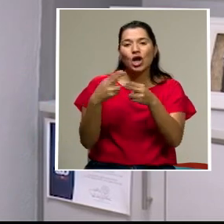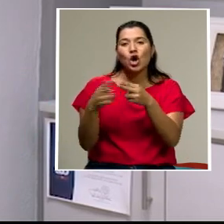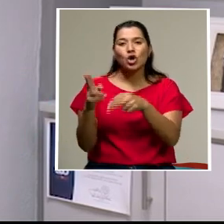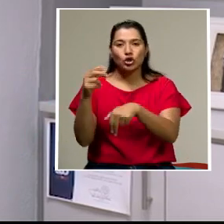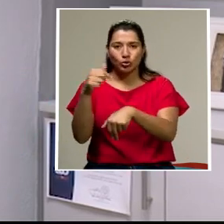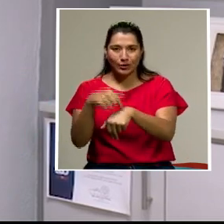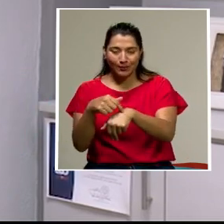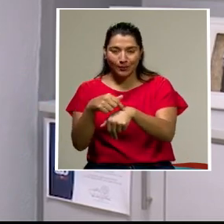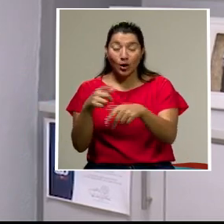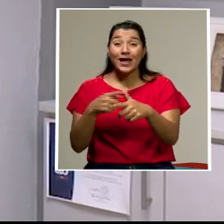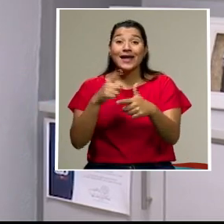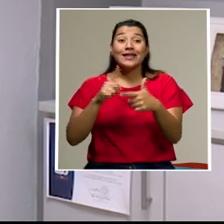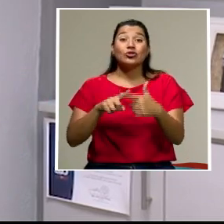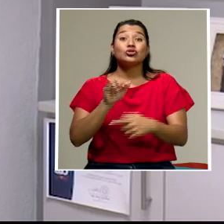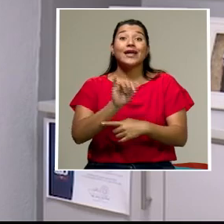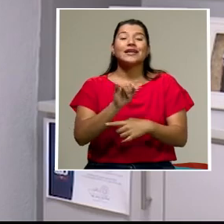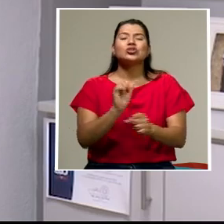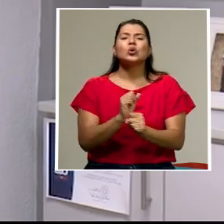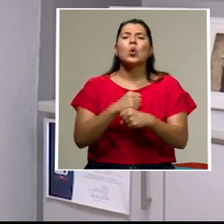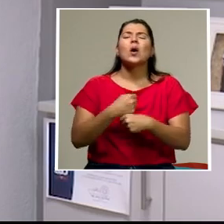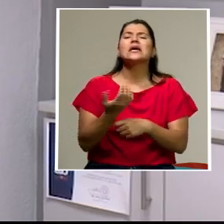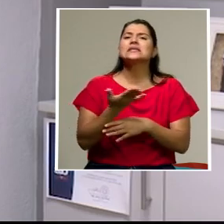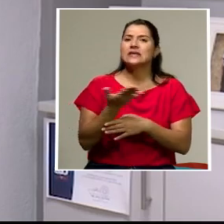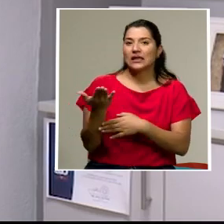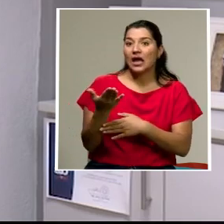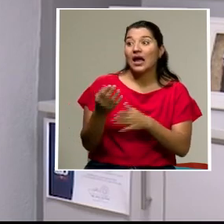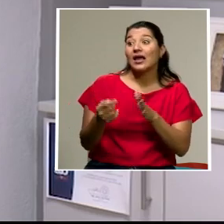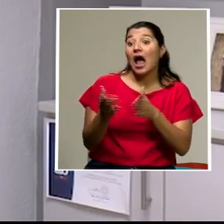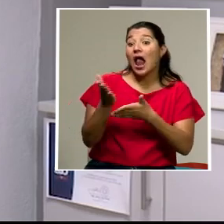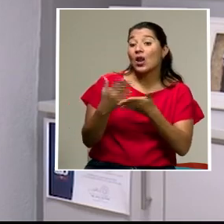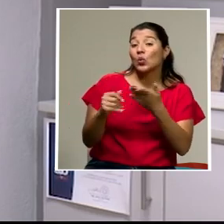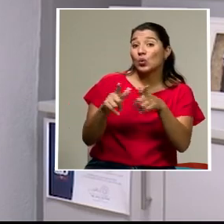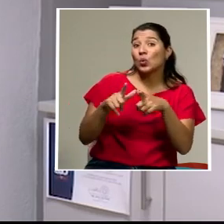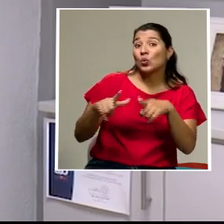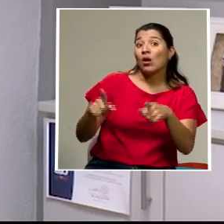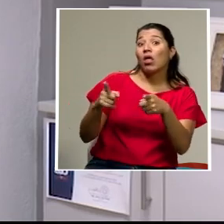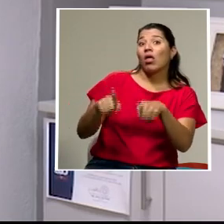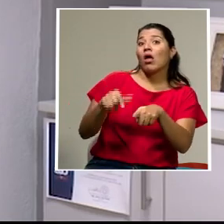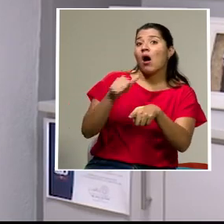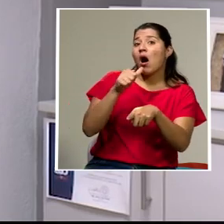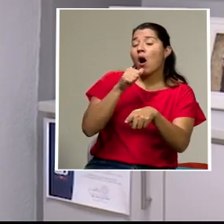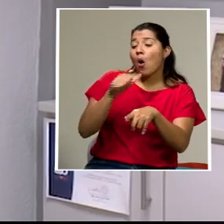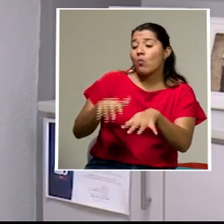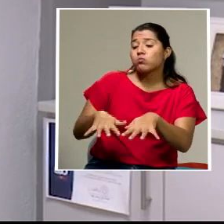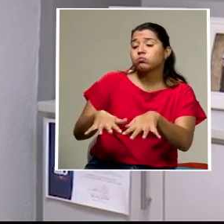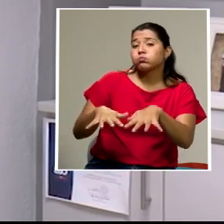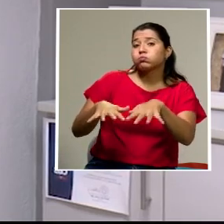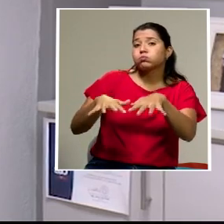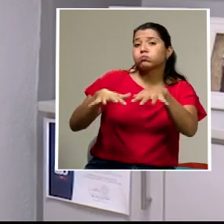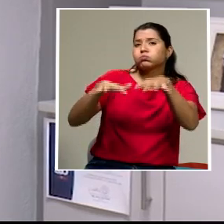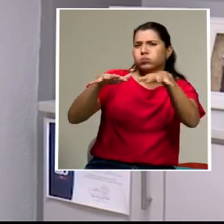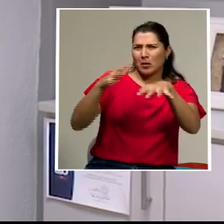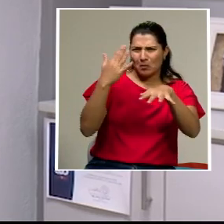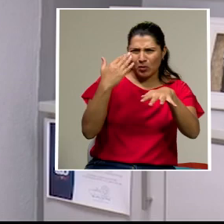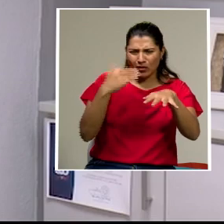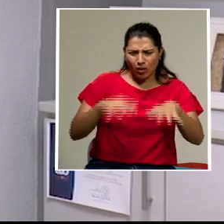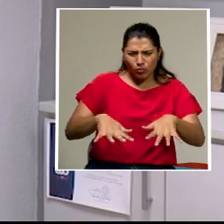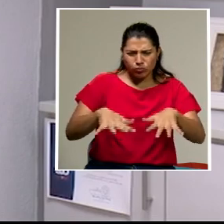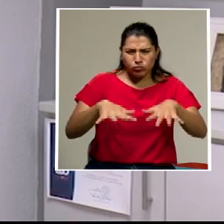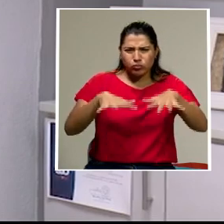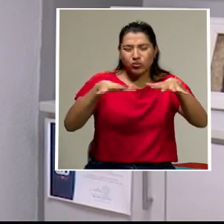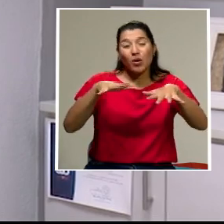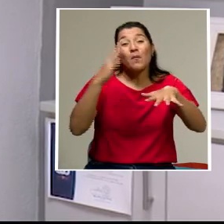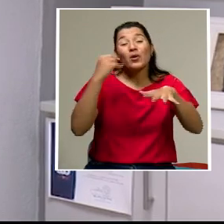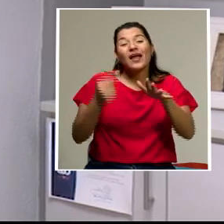esto ocasiona que se presenten algunas inundaciones, principalmente por el colapso de las